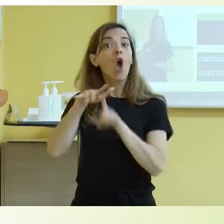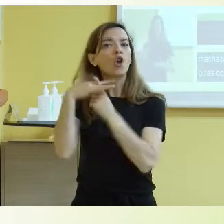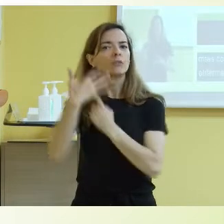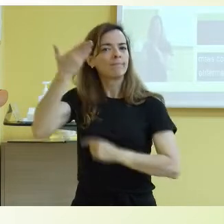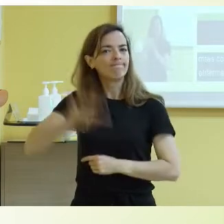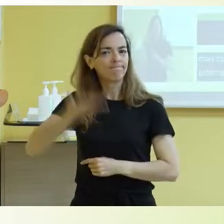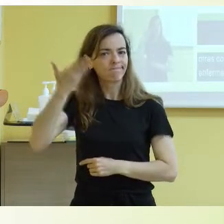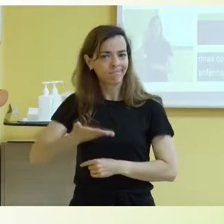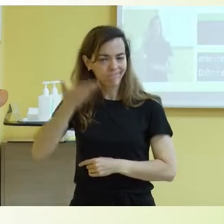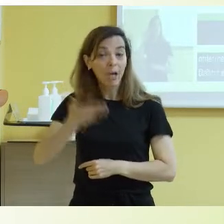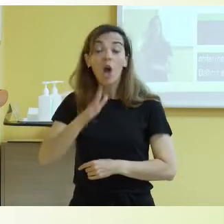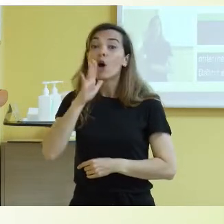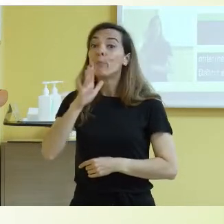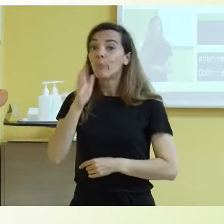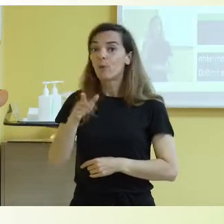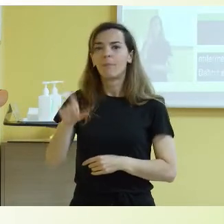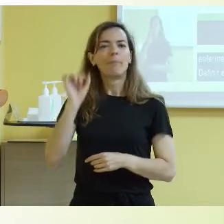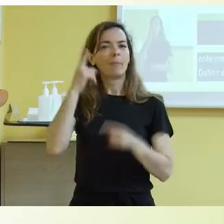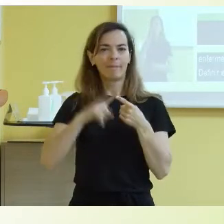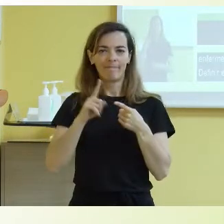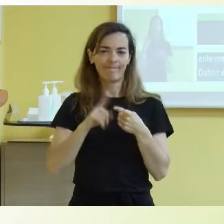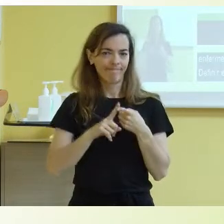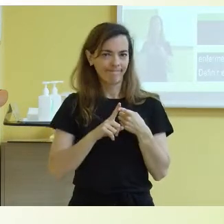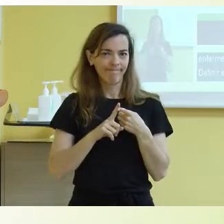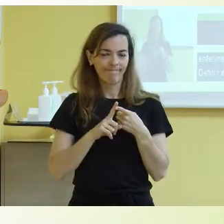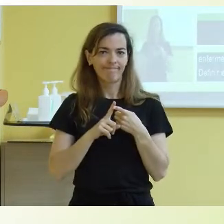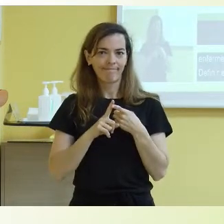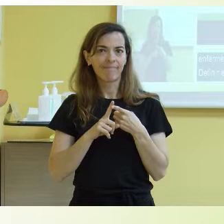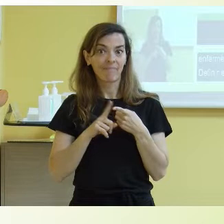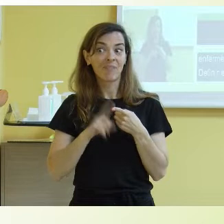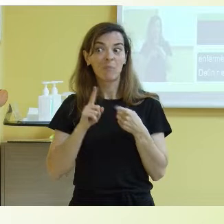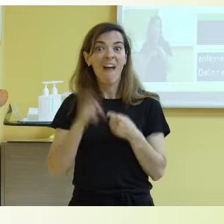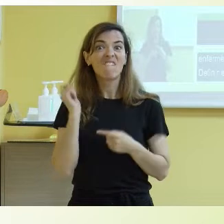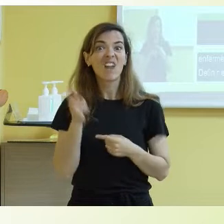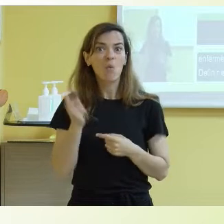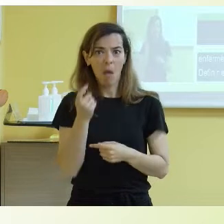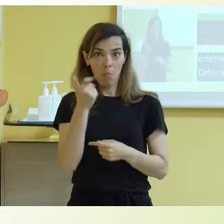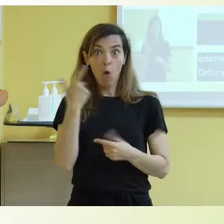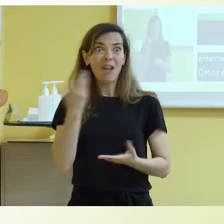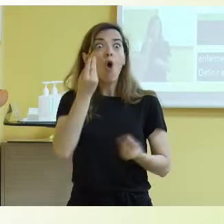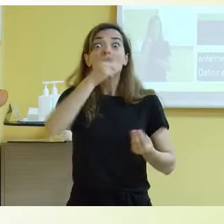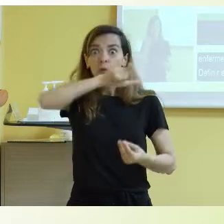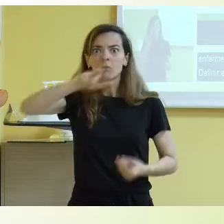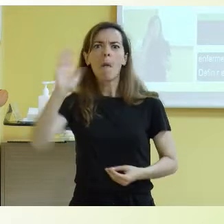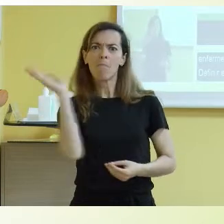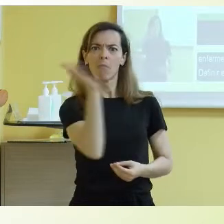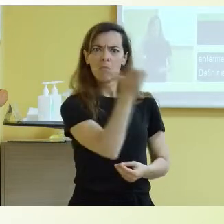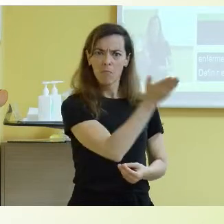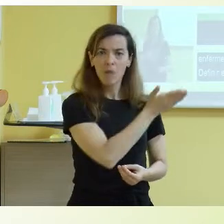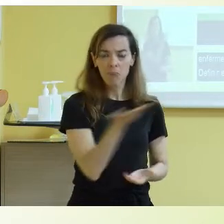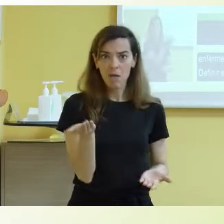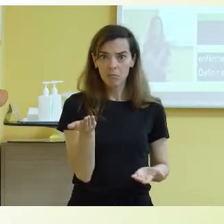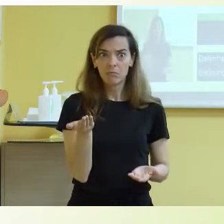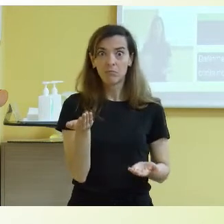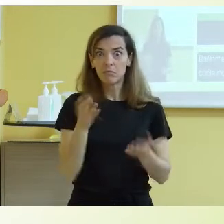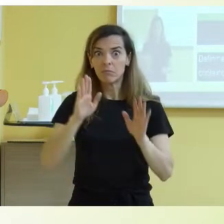un contexto de que, primero, son de escasa frecuencia, pero afectan a mucha parte de la población. ¿Por qué? Porque son muchas y al final,